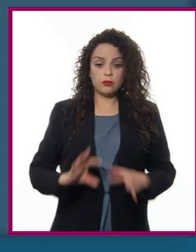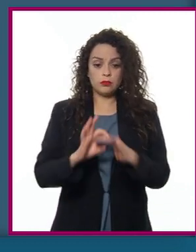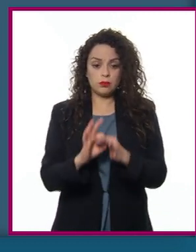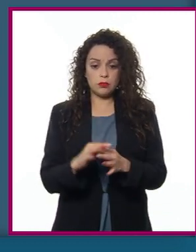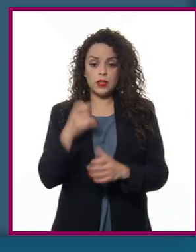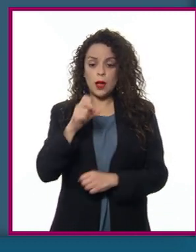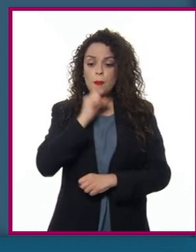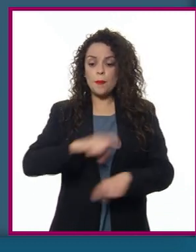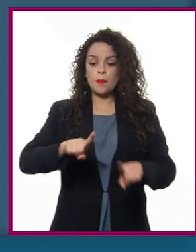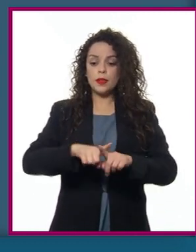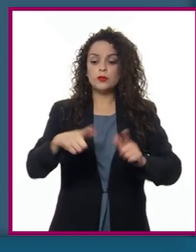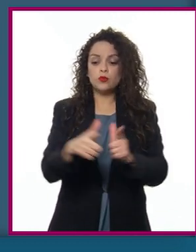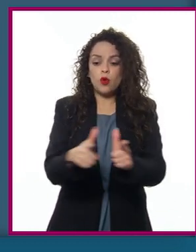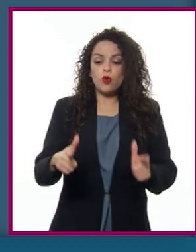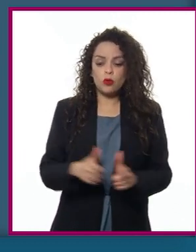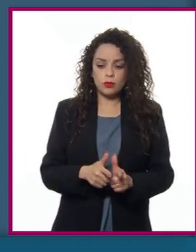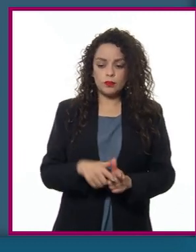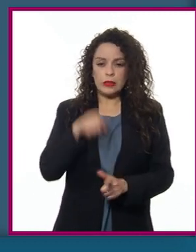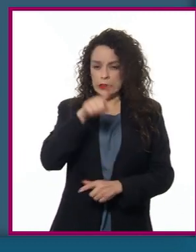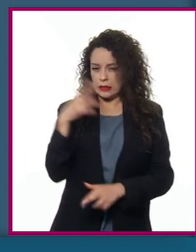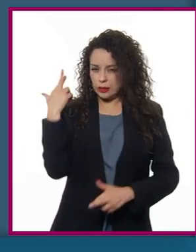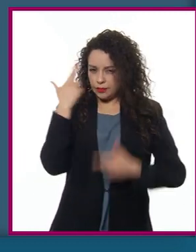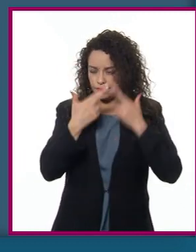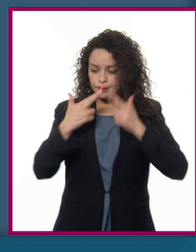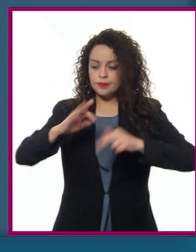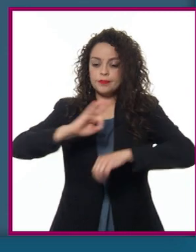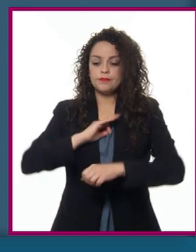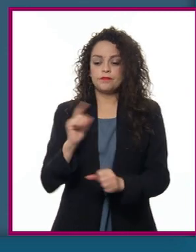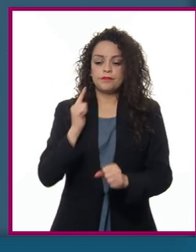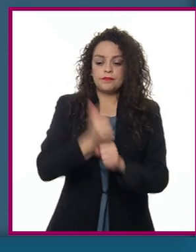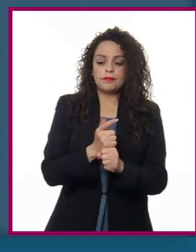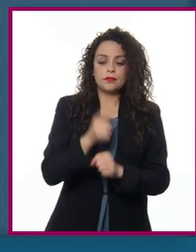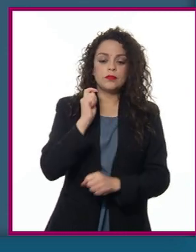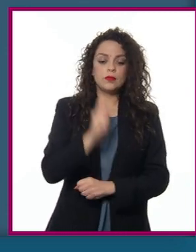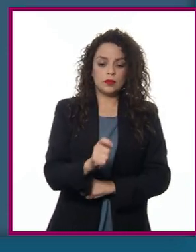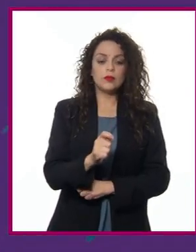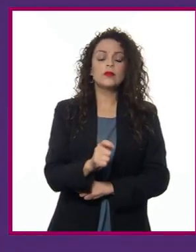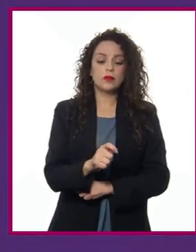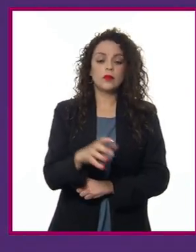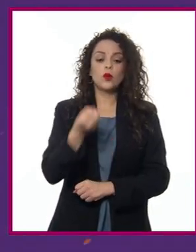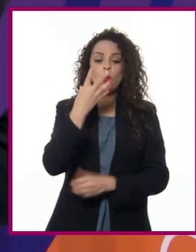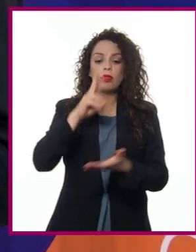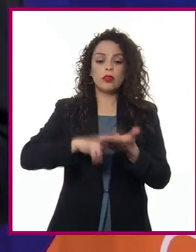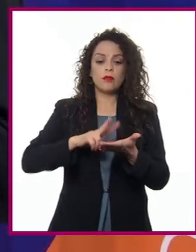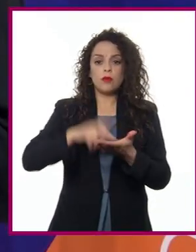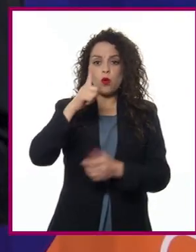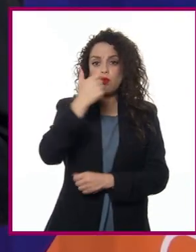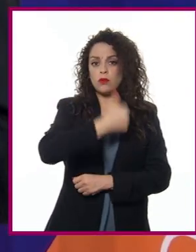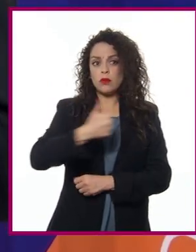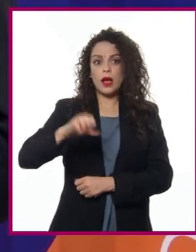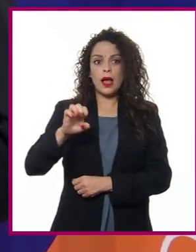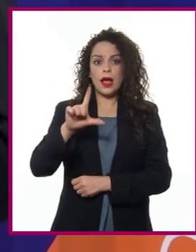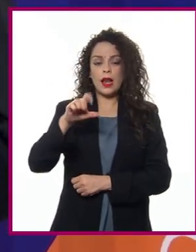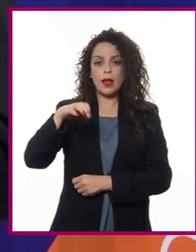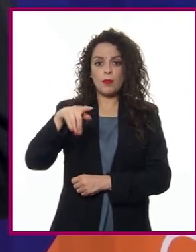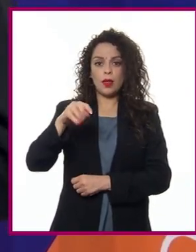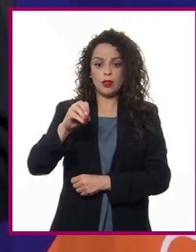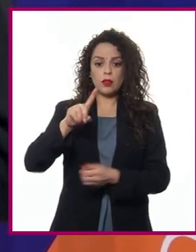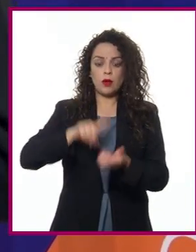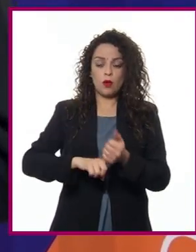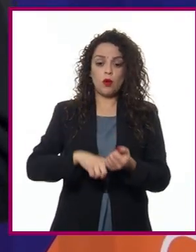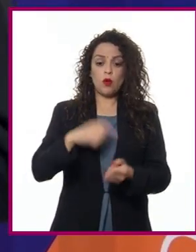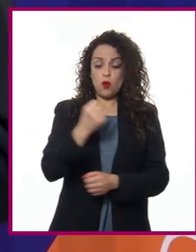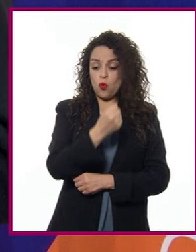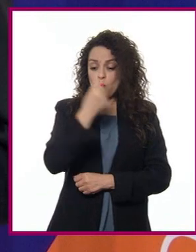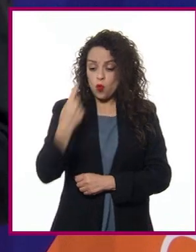de ese grupo. Si lo analizamos, nos permite obtener la valencia de los elementos involucrados. Cabe mencionar que el subíndice 1